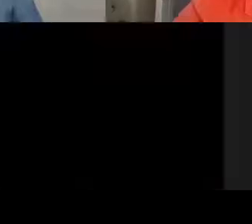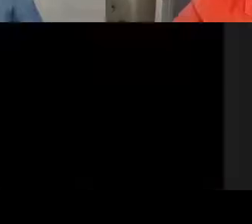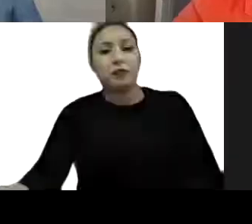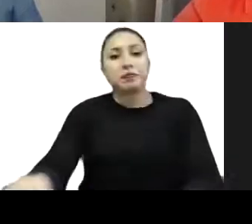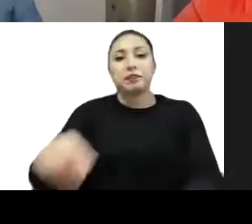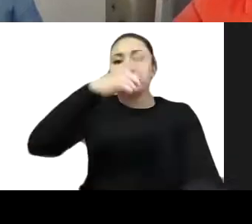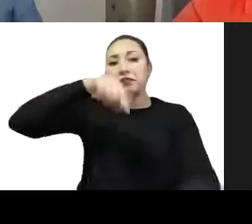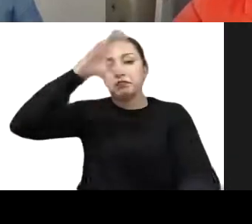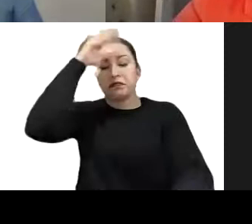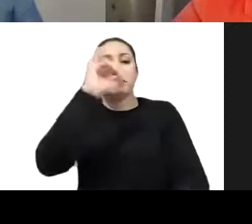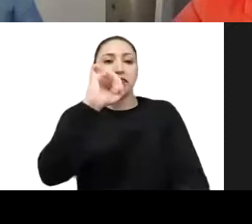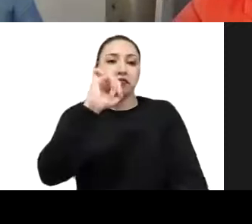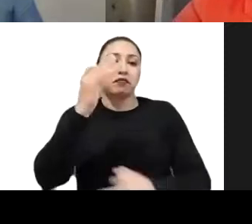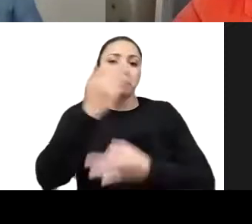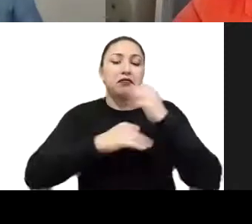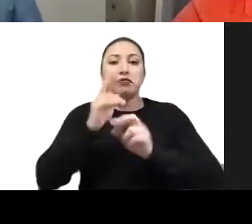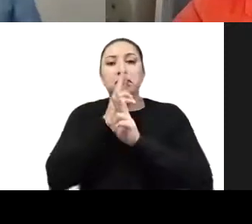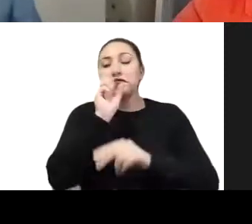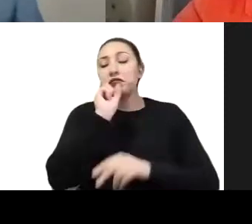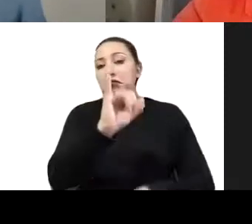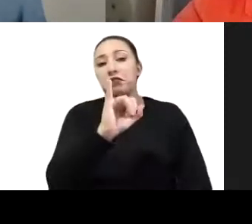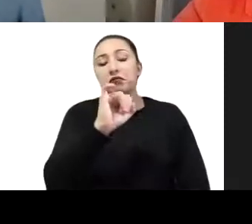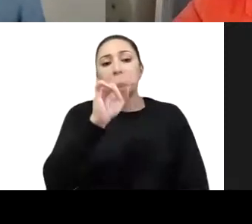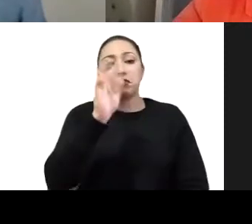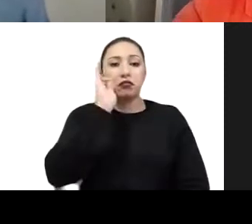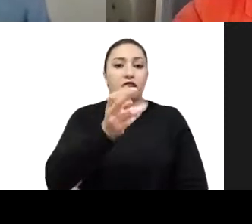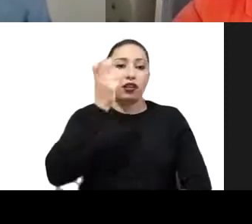A favor, diputada, diputado Eleazar.